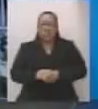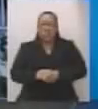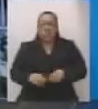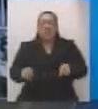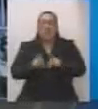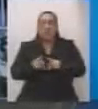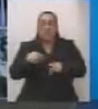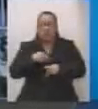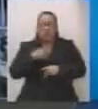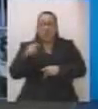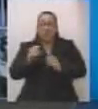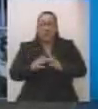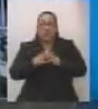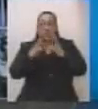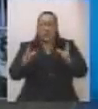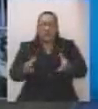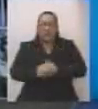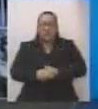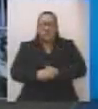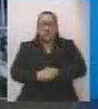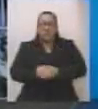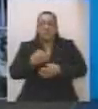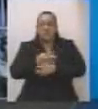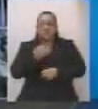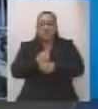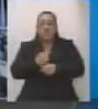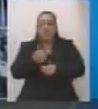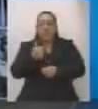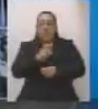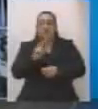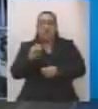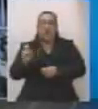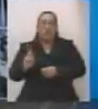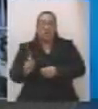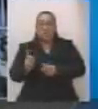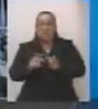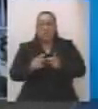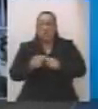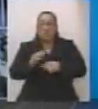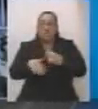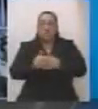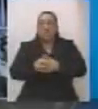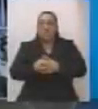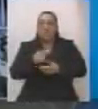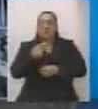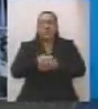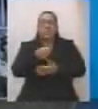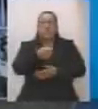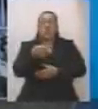no se necesita gran capacitación para la producción de arroz, así que los